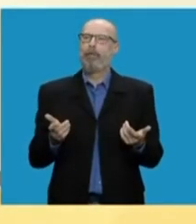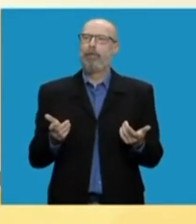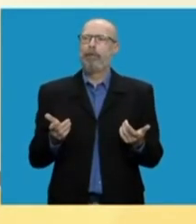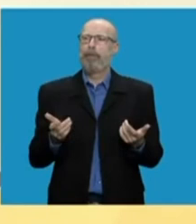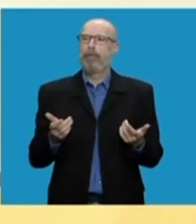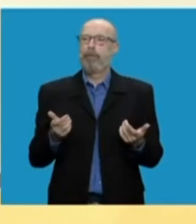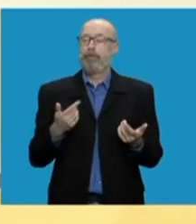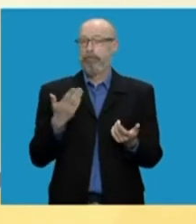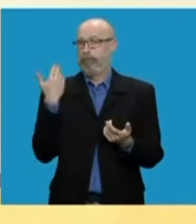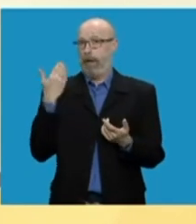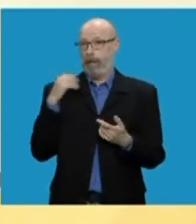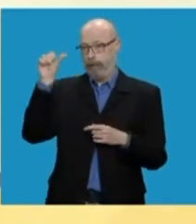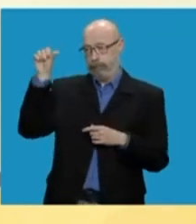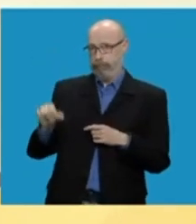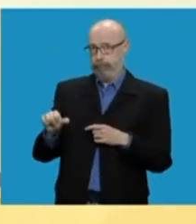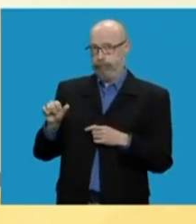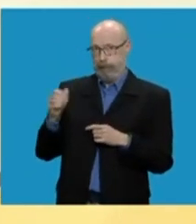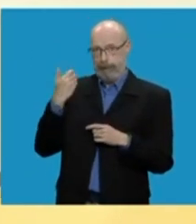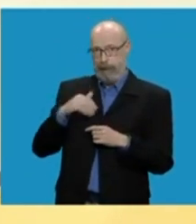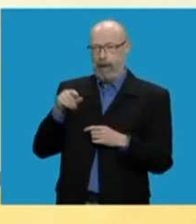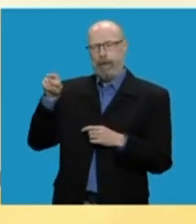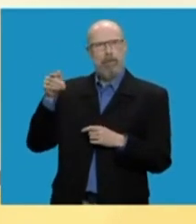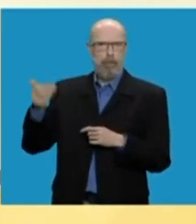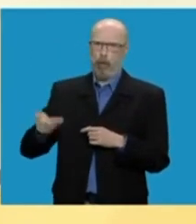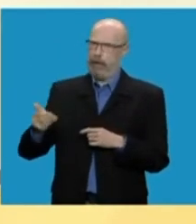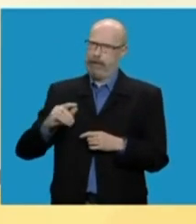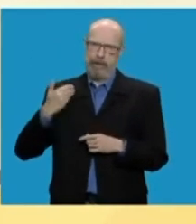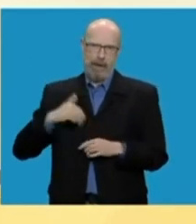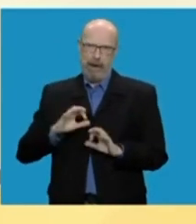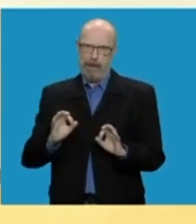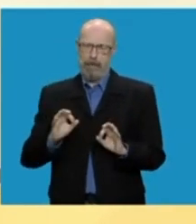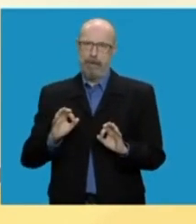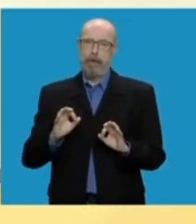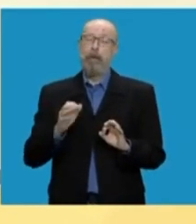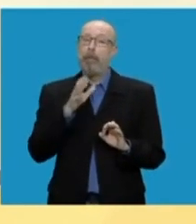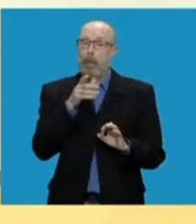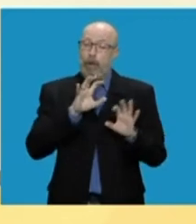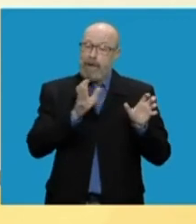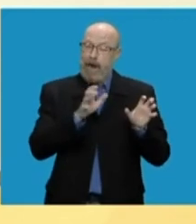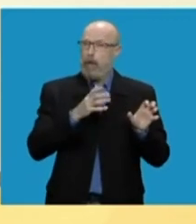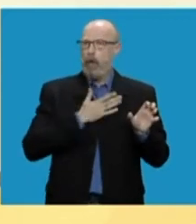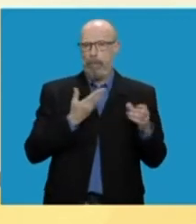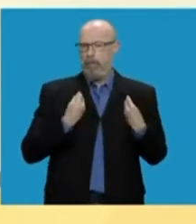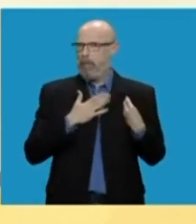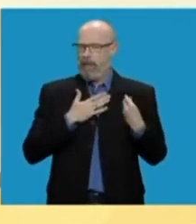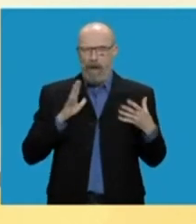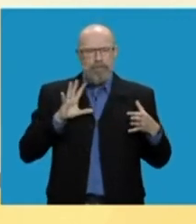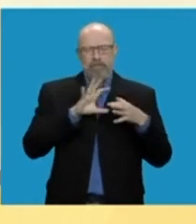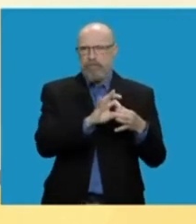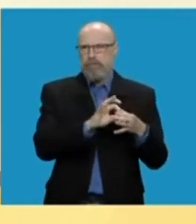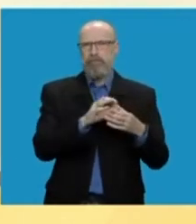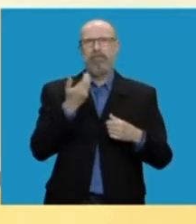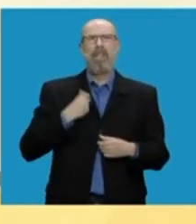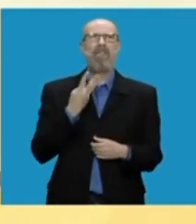Lo que habéis escuchado ya es lo importante, en todo caso. La radio es mi vida. Llevo